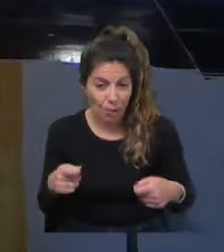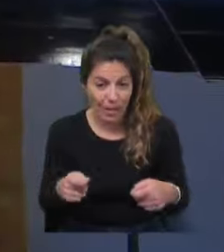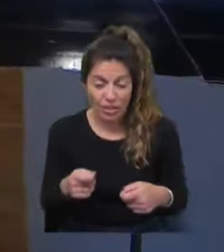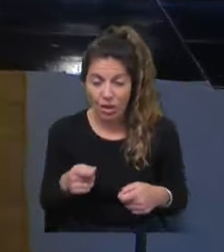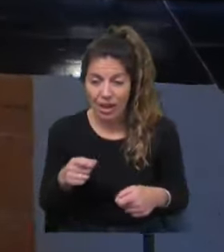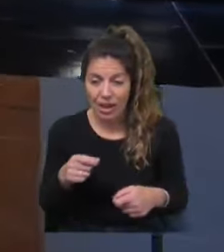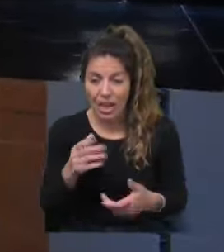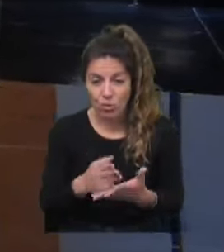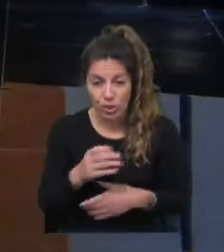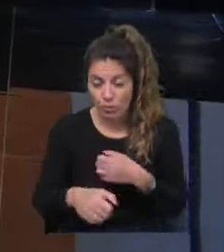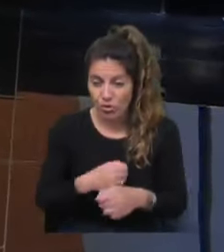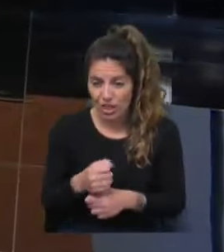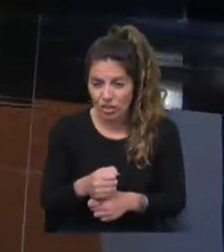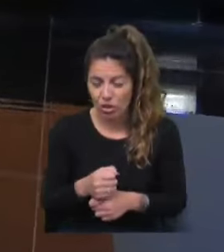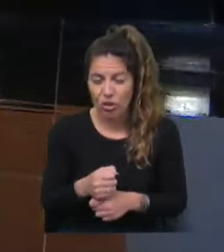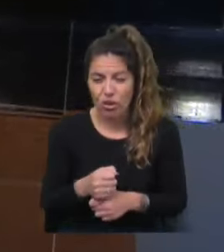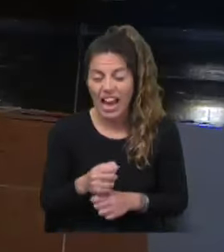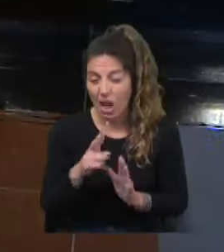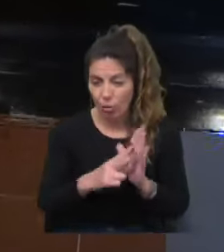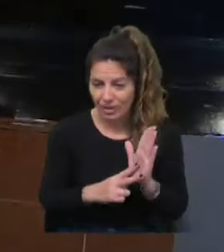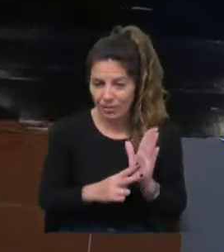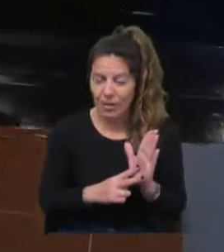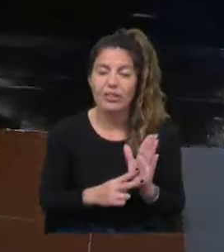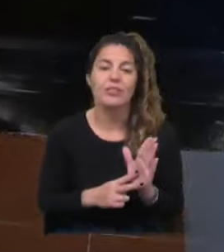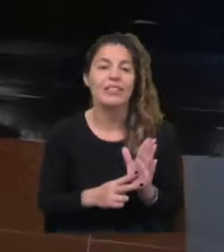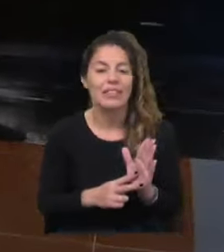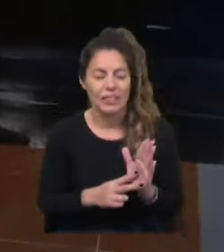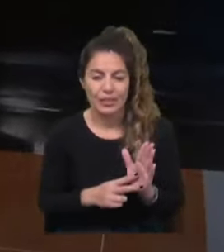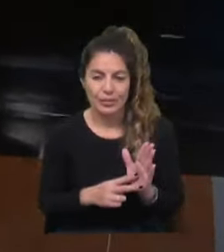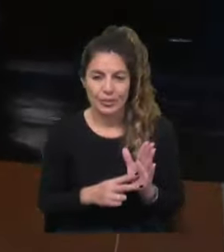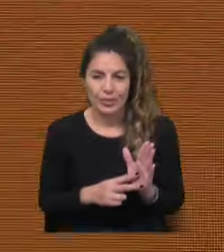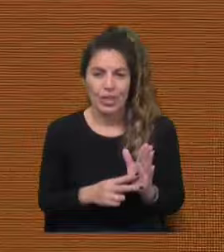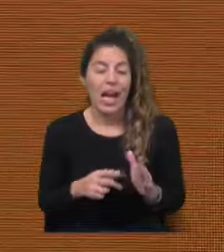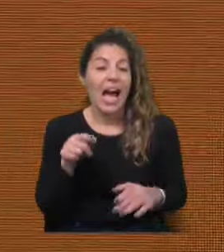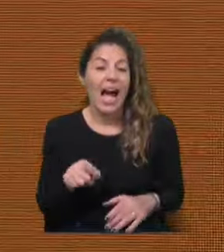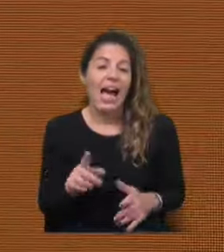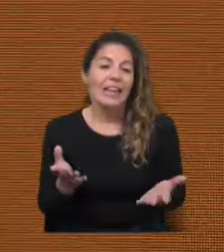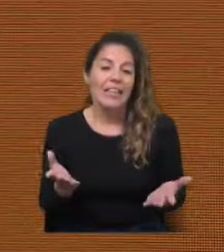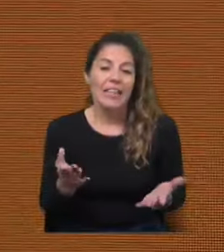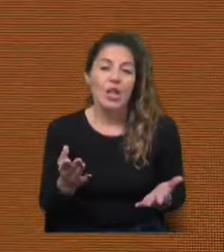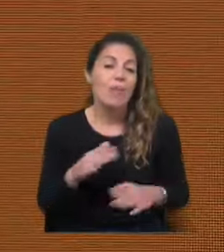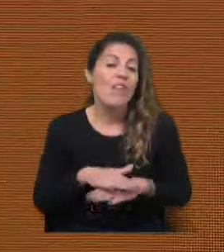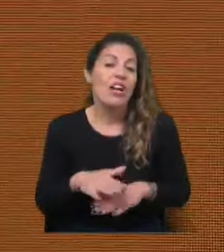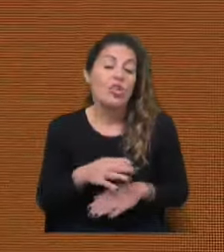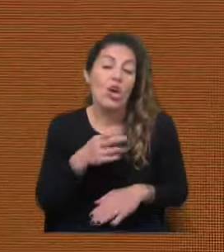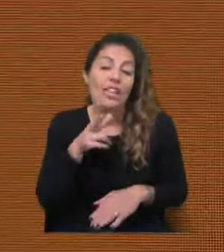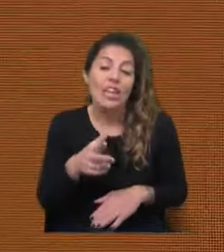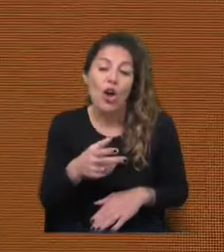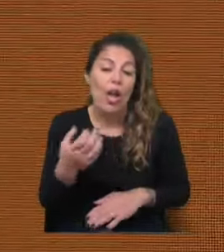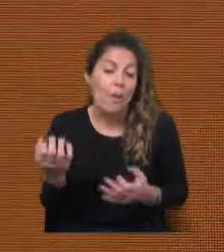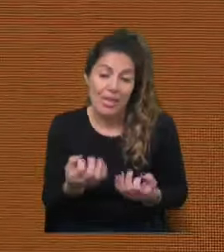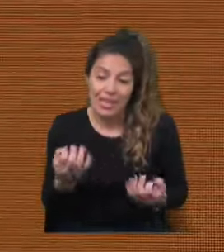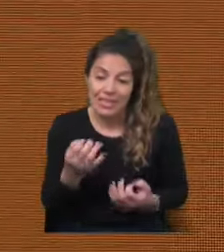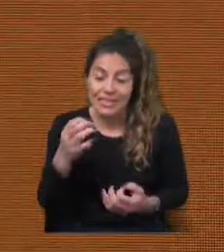de dinero en los últimos años, en lo que refiere a la normativa o no? Bueno, eso es... ahí me baso en lo que han dicho especialistas como Gilbert Barney, y creo